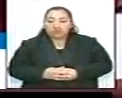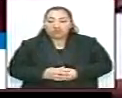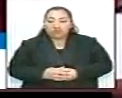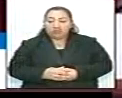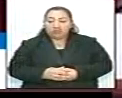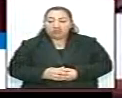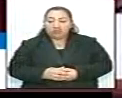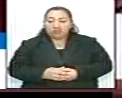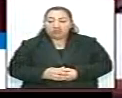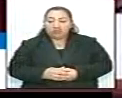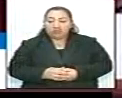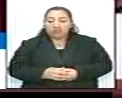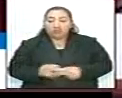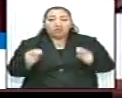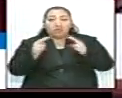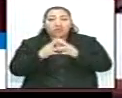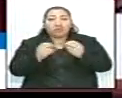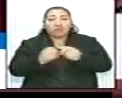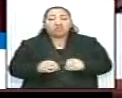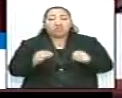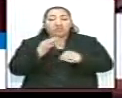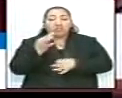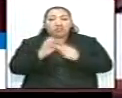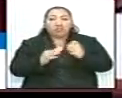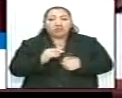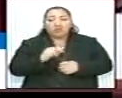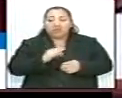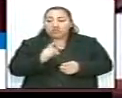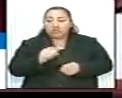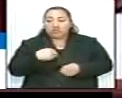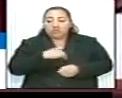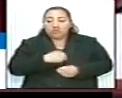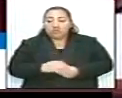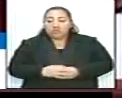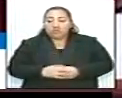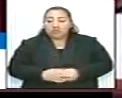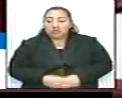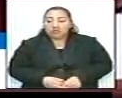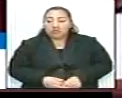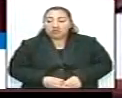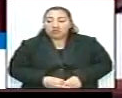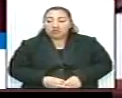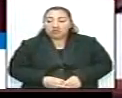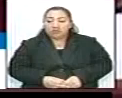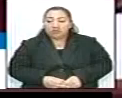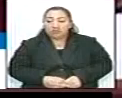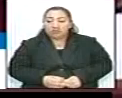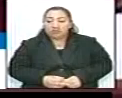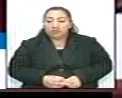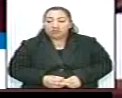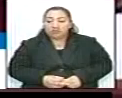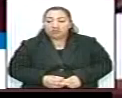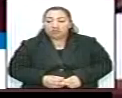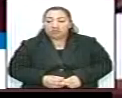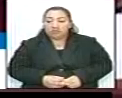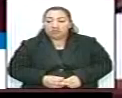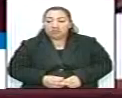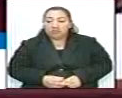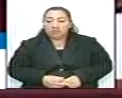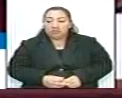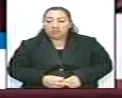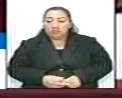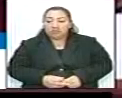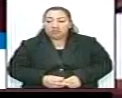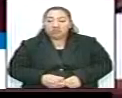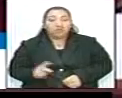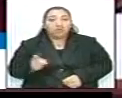avanzado en la asignación presupuestal, porque simplemente si nosotros conocemos los problemas, si no tenemos los recursos para resolverlos, simplemente vamos a vegetar